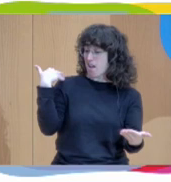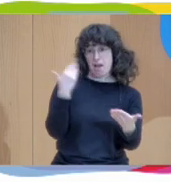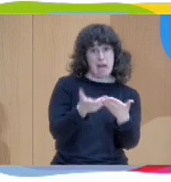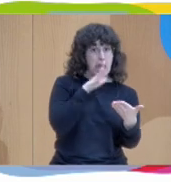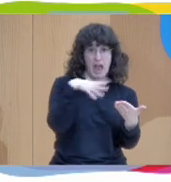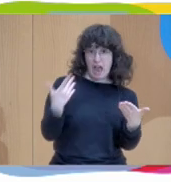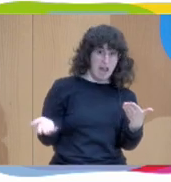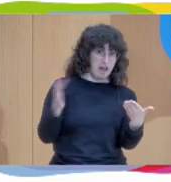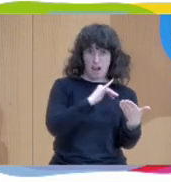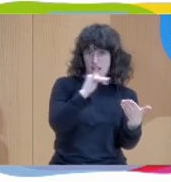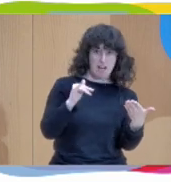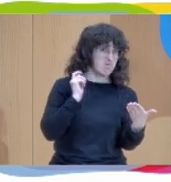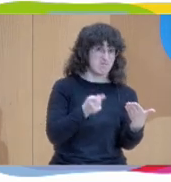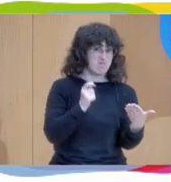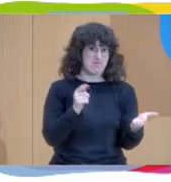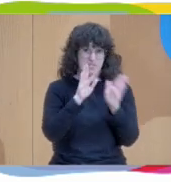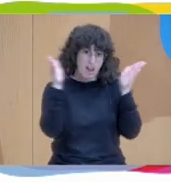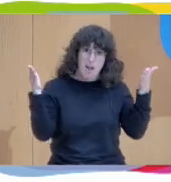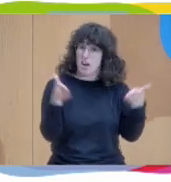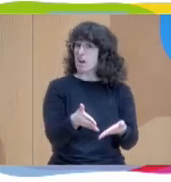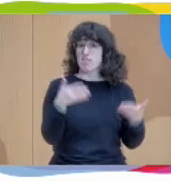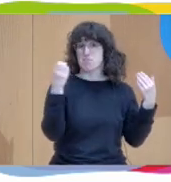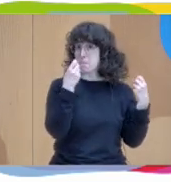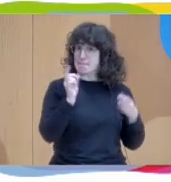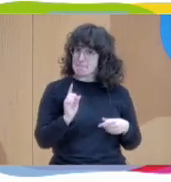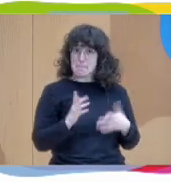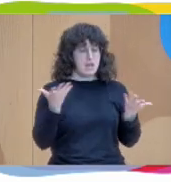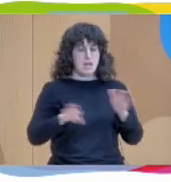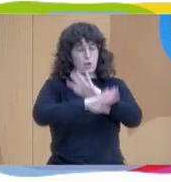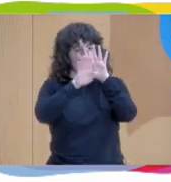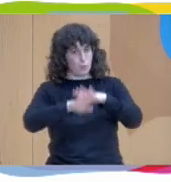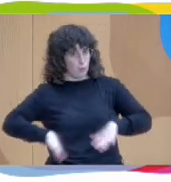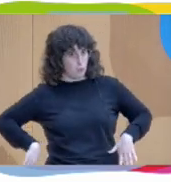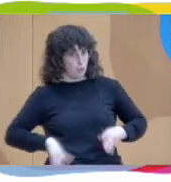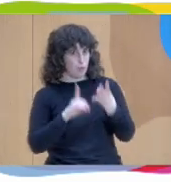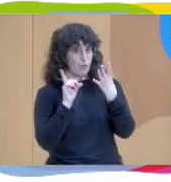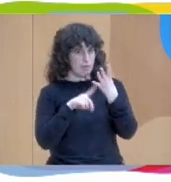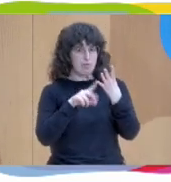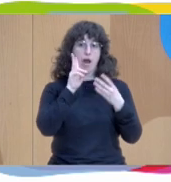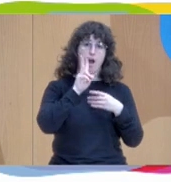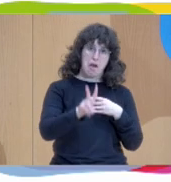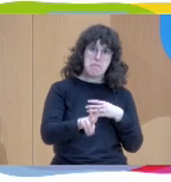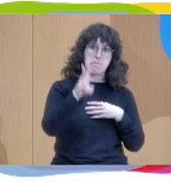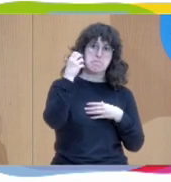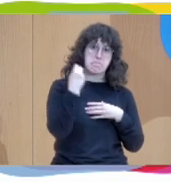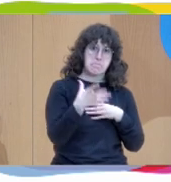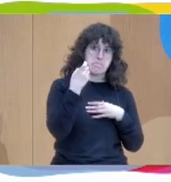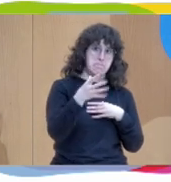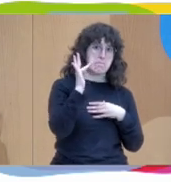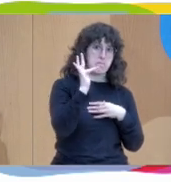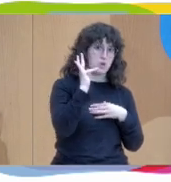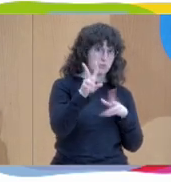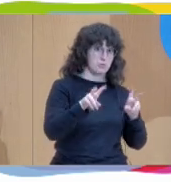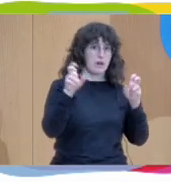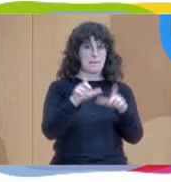no Y por último y para no extenderme más nos pareció muy acertado el considerar eh los equipos